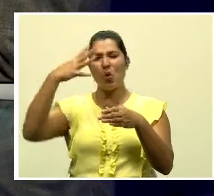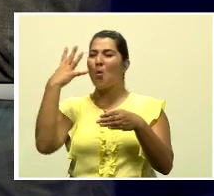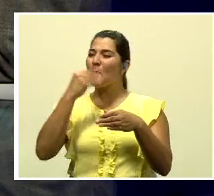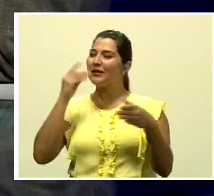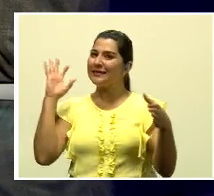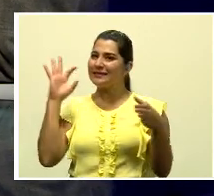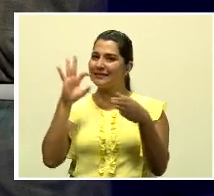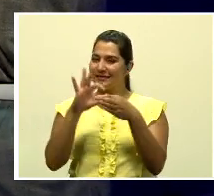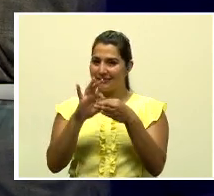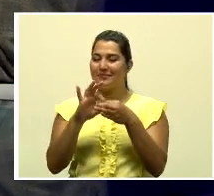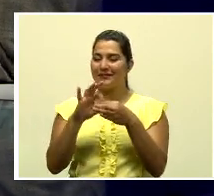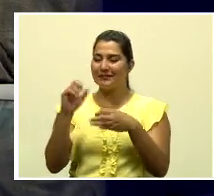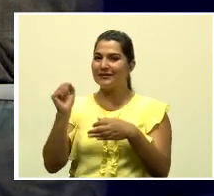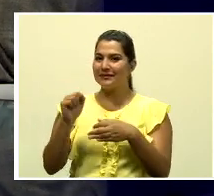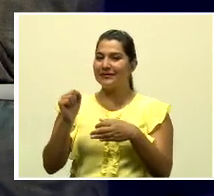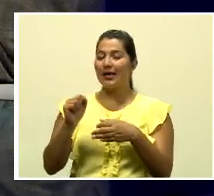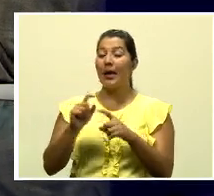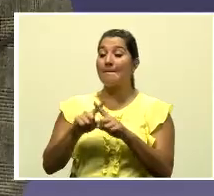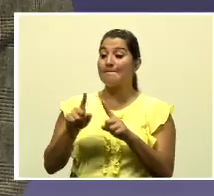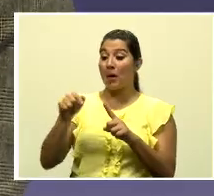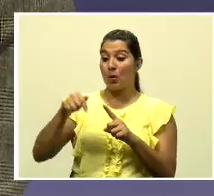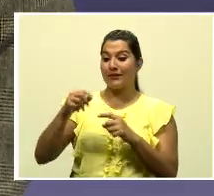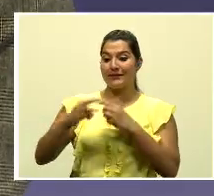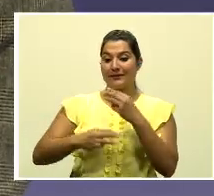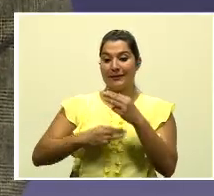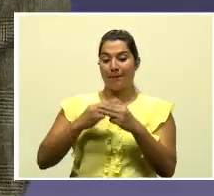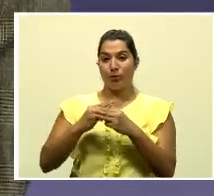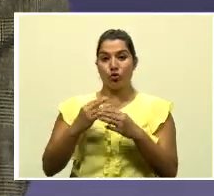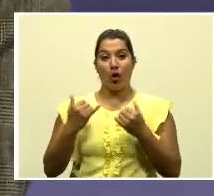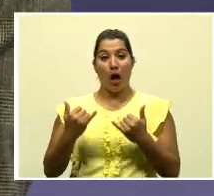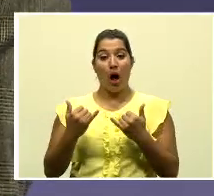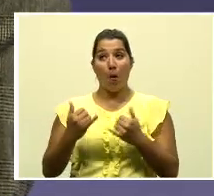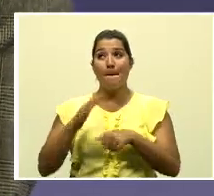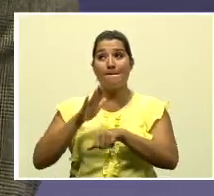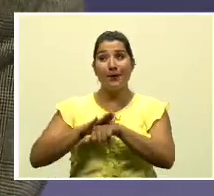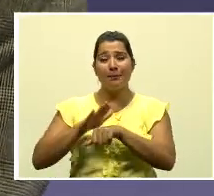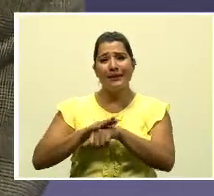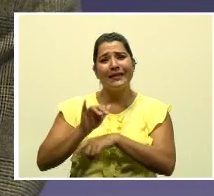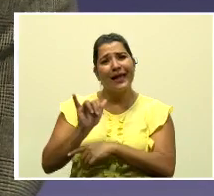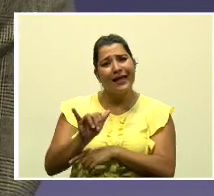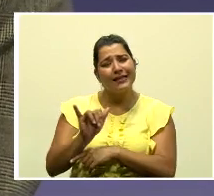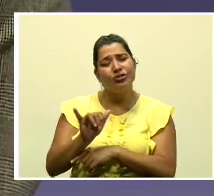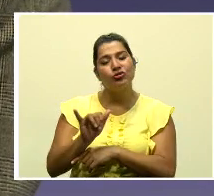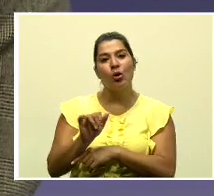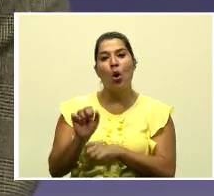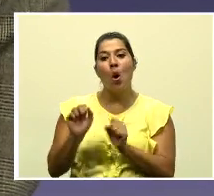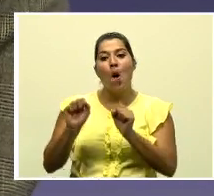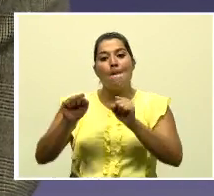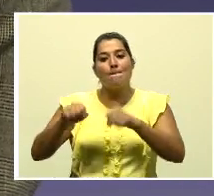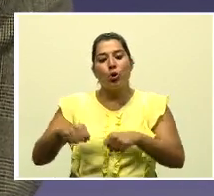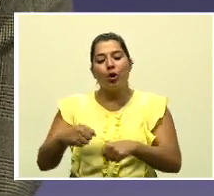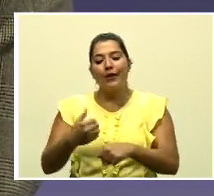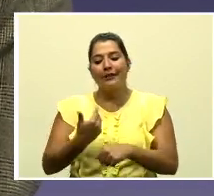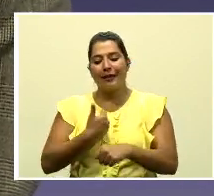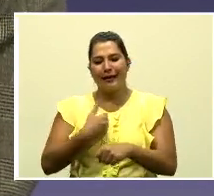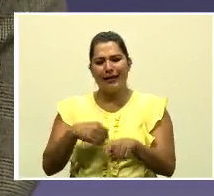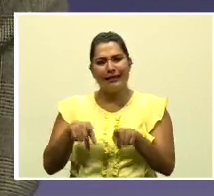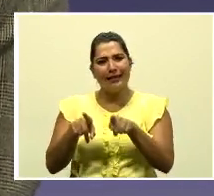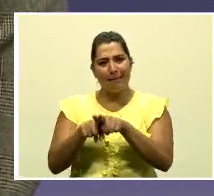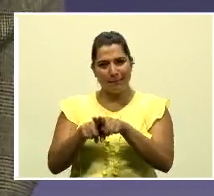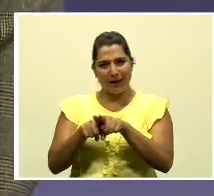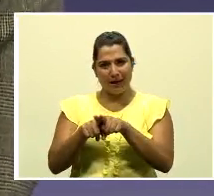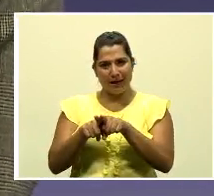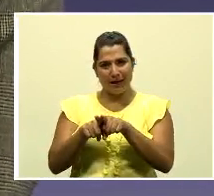pero yo creo que este mundo actualmente nos permite eso, recuperar también cosas